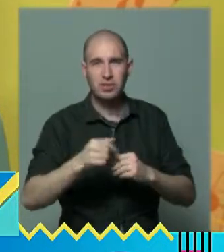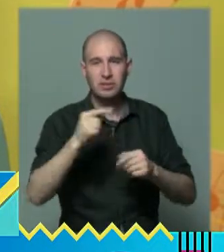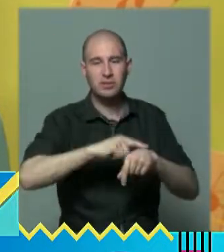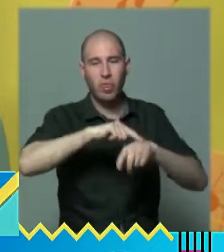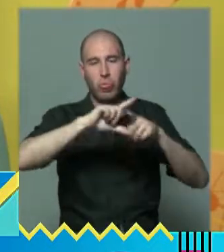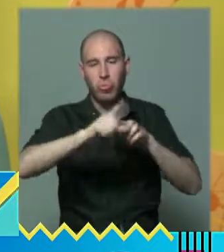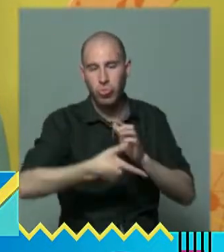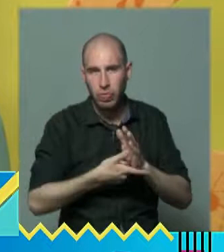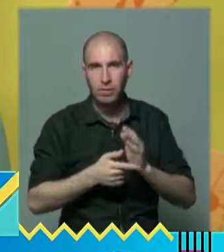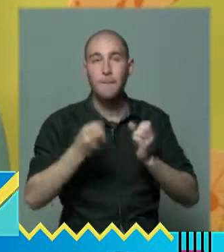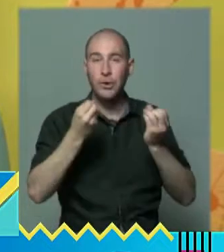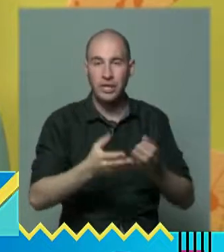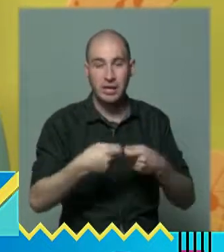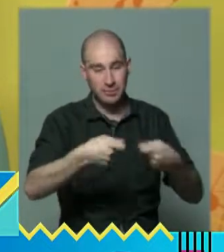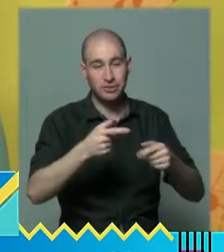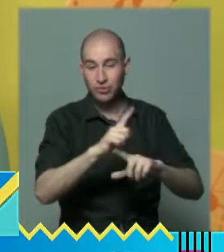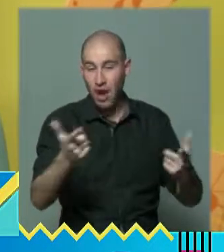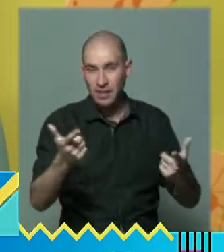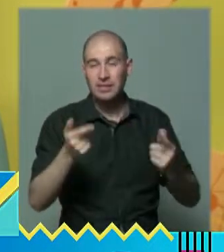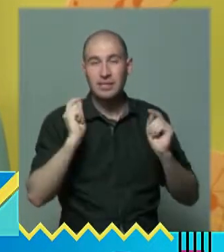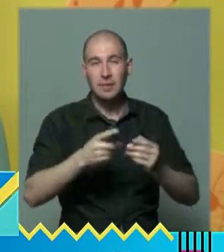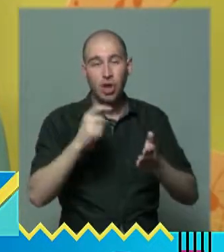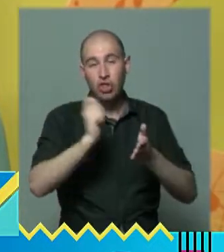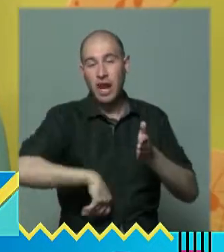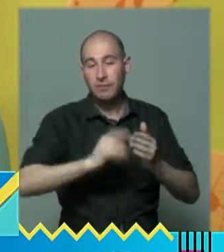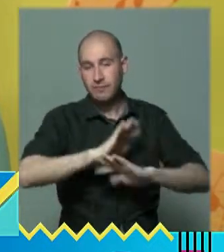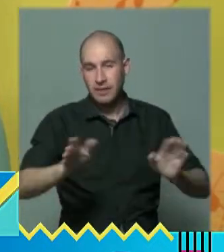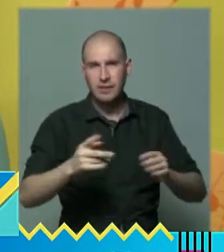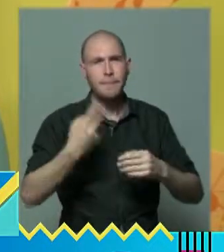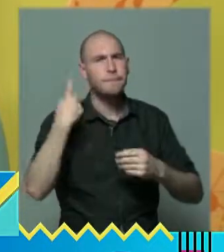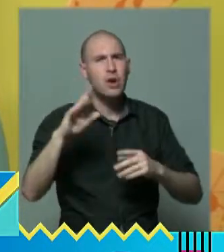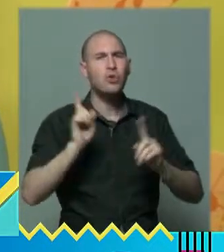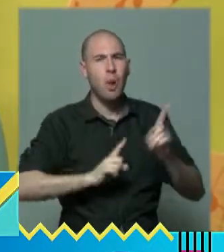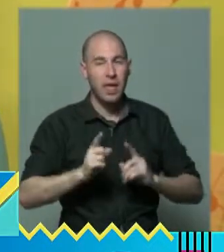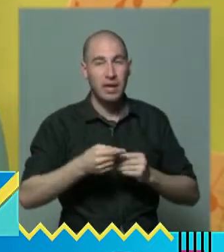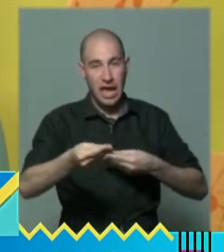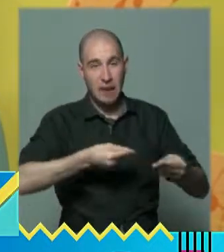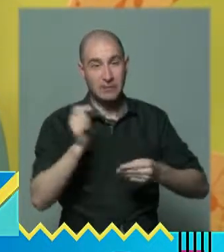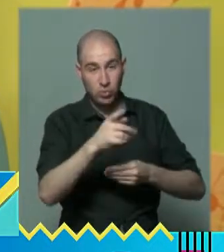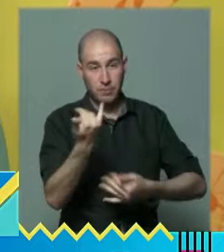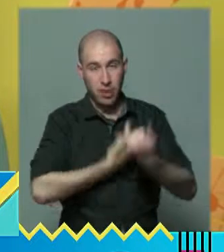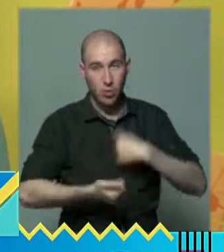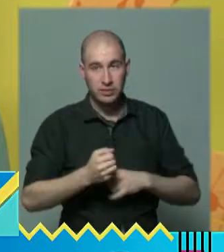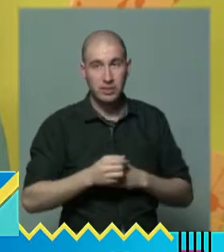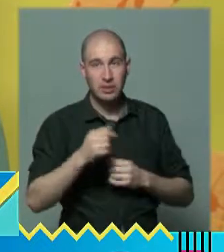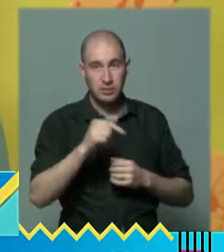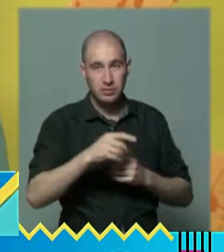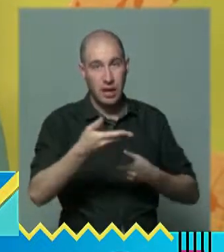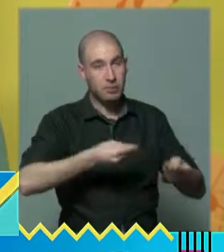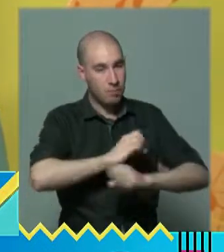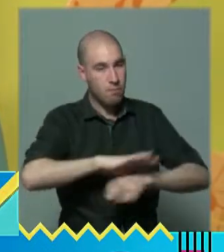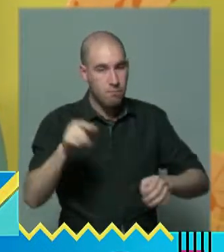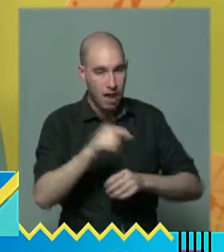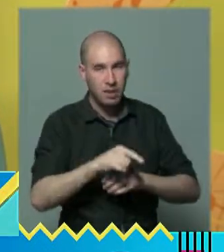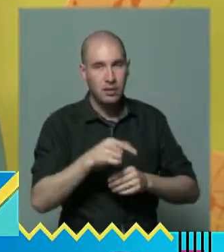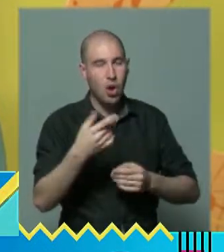cortes. ¿Por qué? Por desinversión y por rompimiento de los contratos. ¿Y sabe lo peor de todo? Que esos empresarios que usted me dice que sí son malos empresarios,